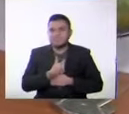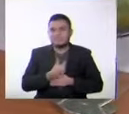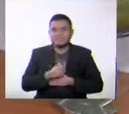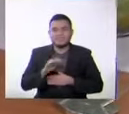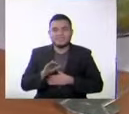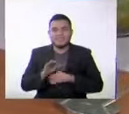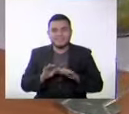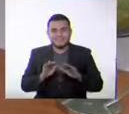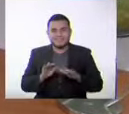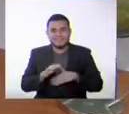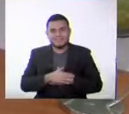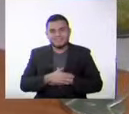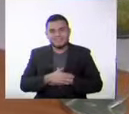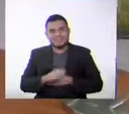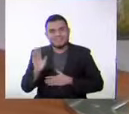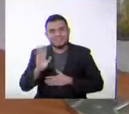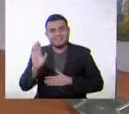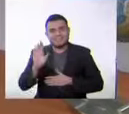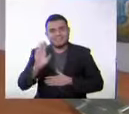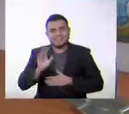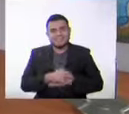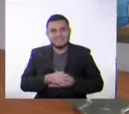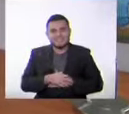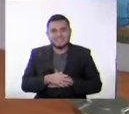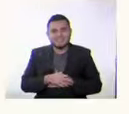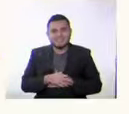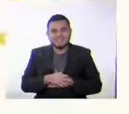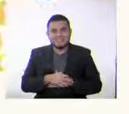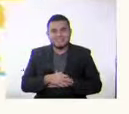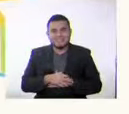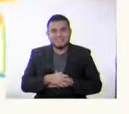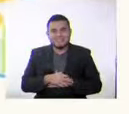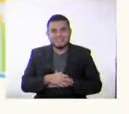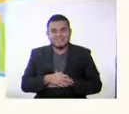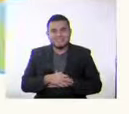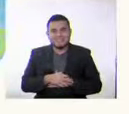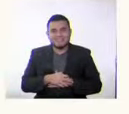Alba Calderón. Bueno, nos vemos hasta la próxima. Nos veremos.